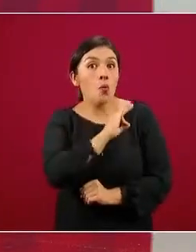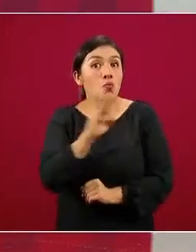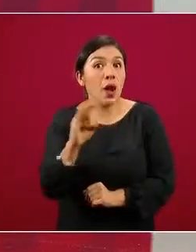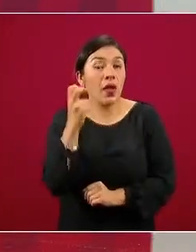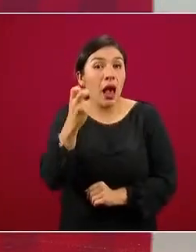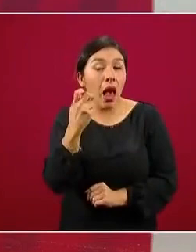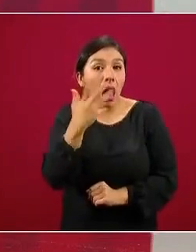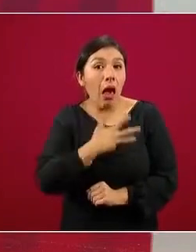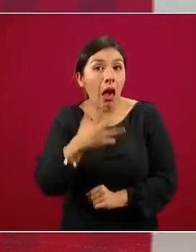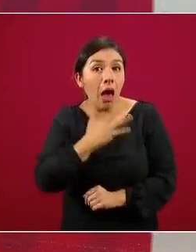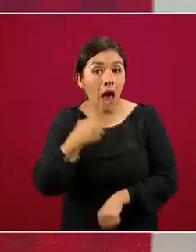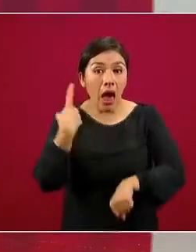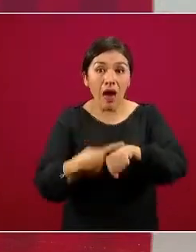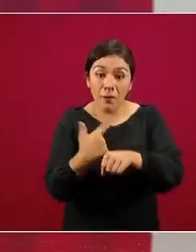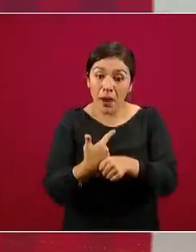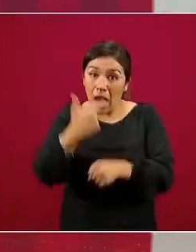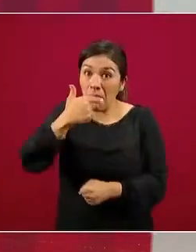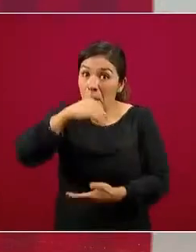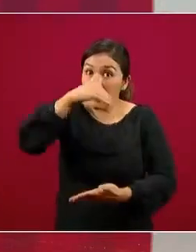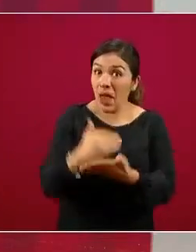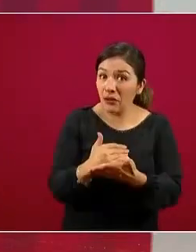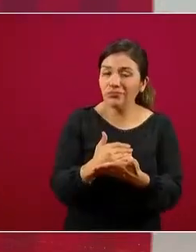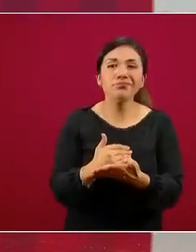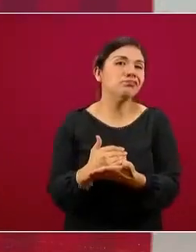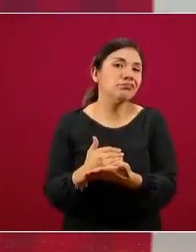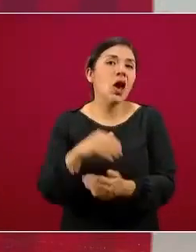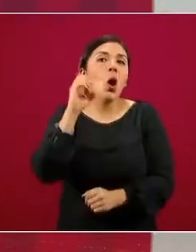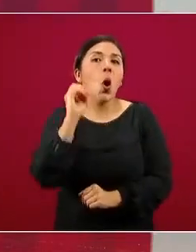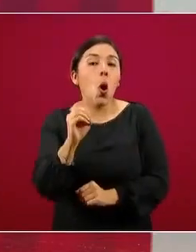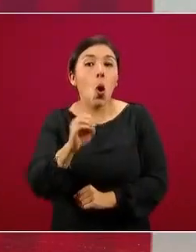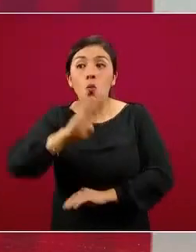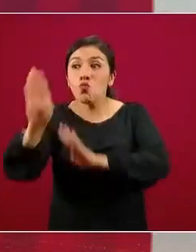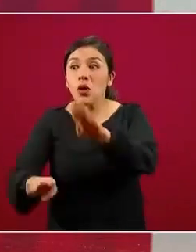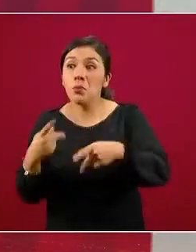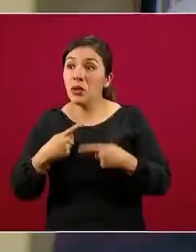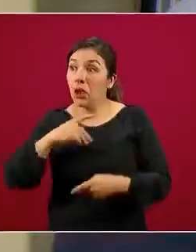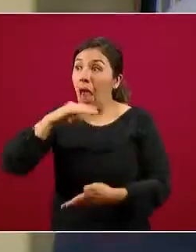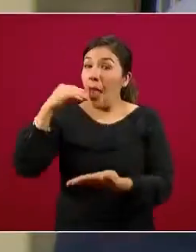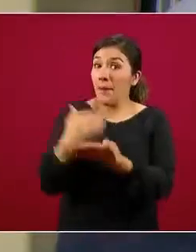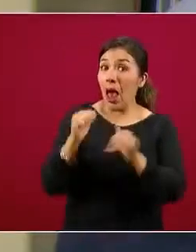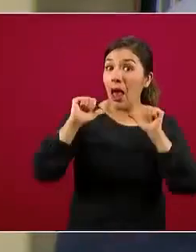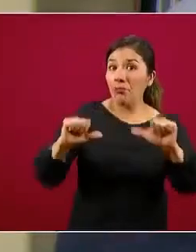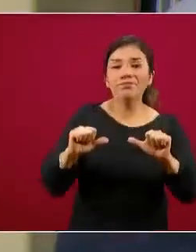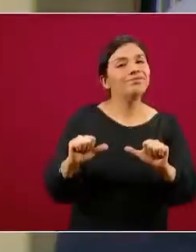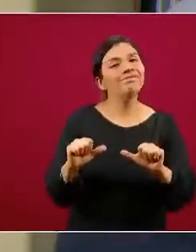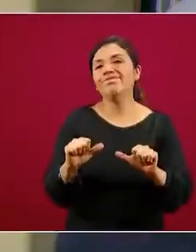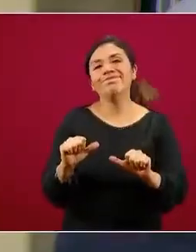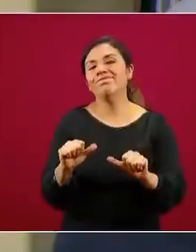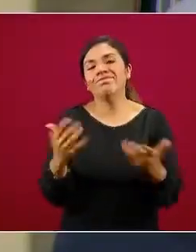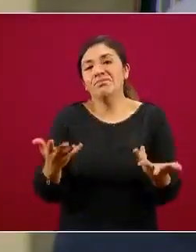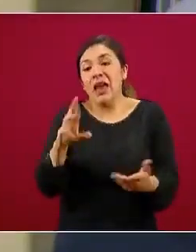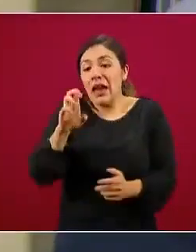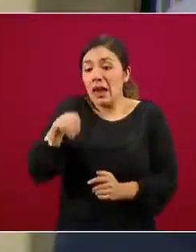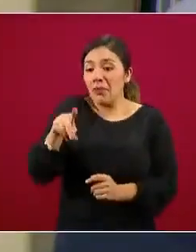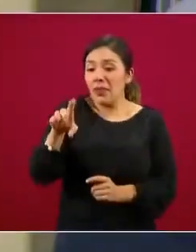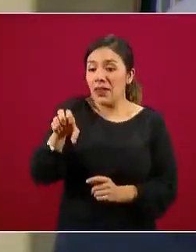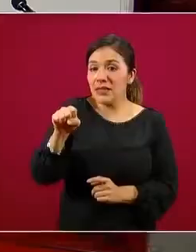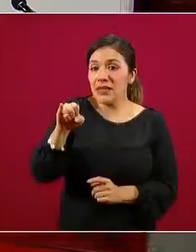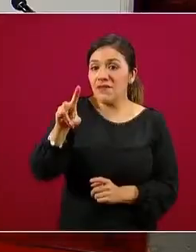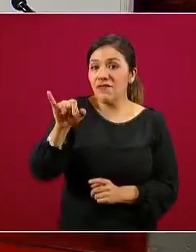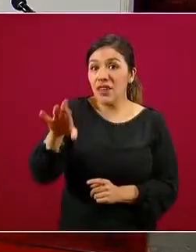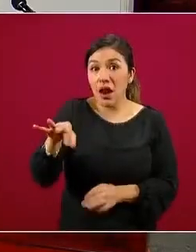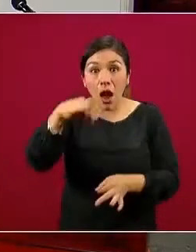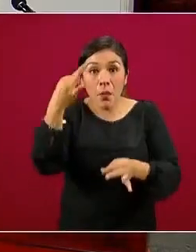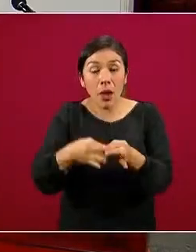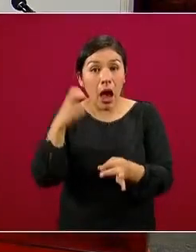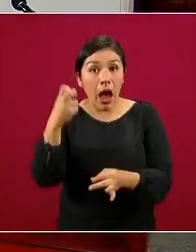que exista enfermedad grave o la mortalidad en resumidas cuentas en decidir no